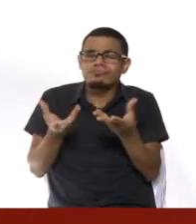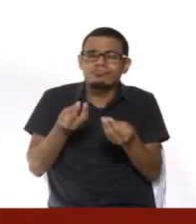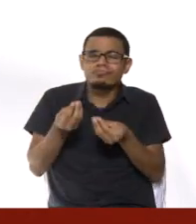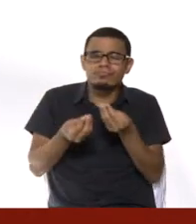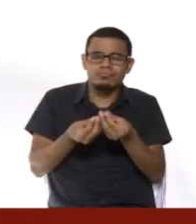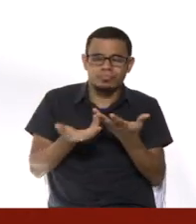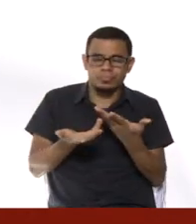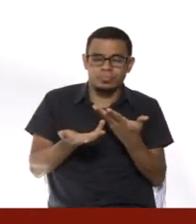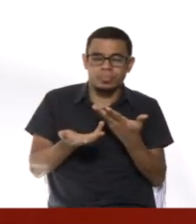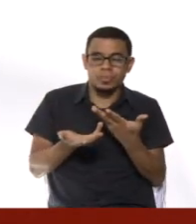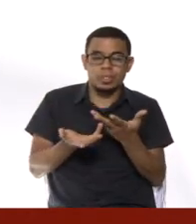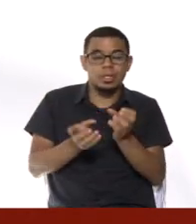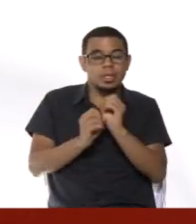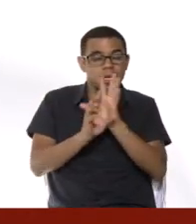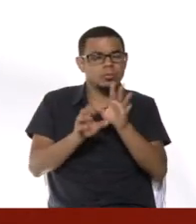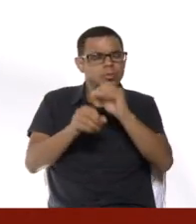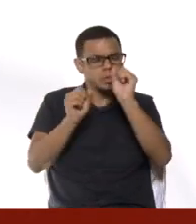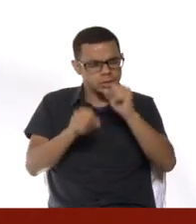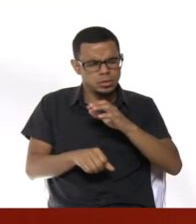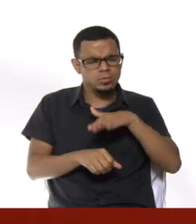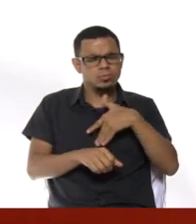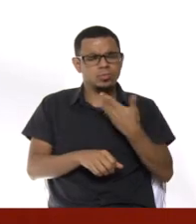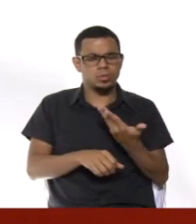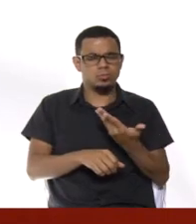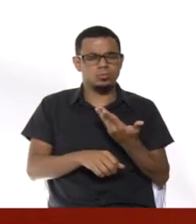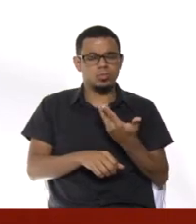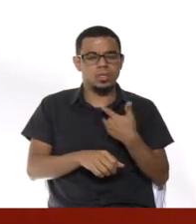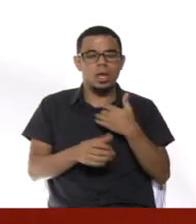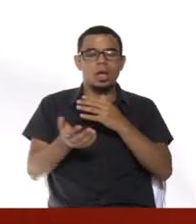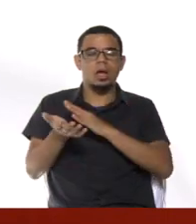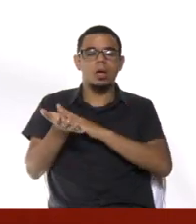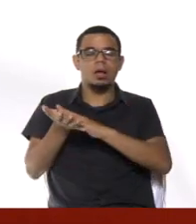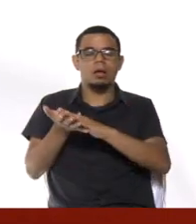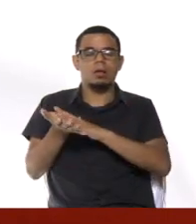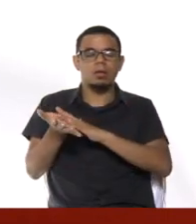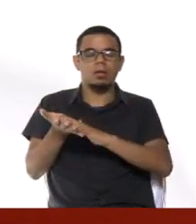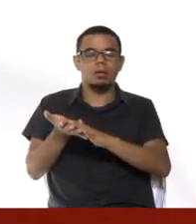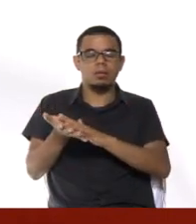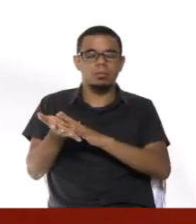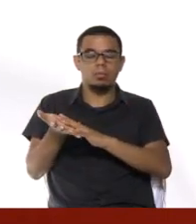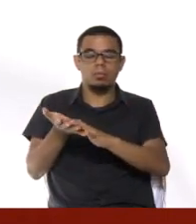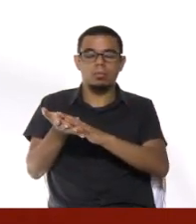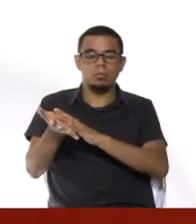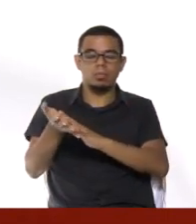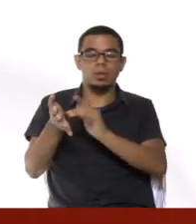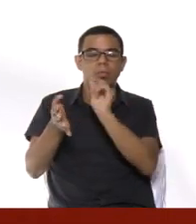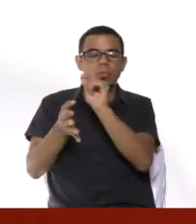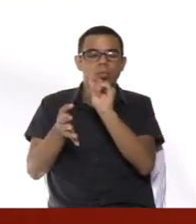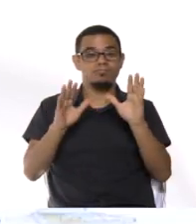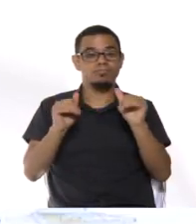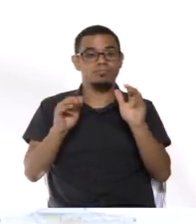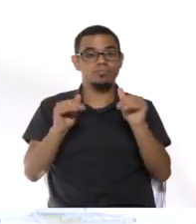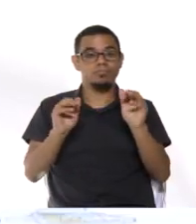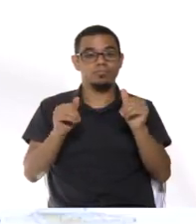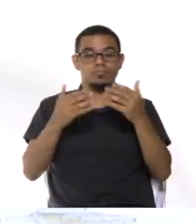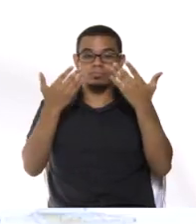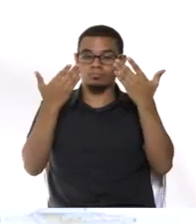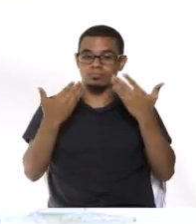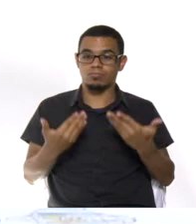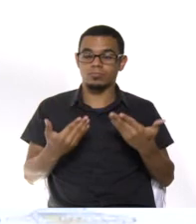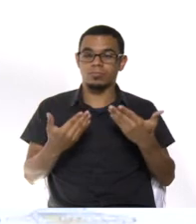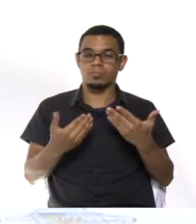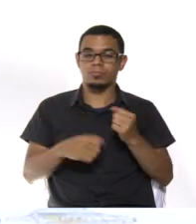un texto informativo. Por supuesto que sí lo puede hacer. ¿A través de qué? A través de la lectura braille. Se despide